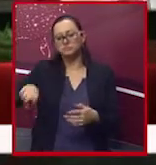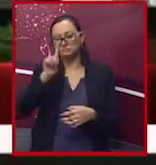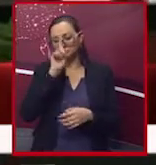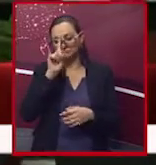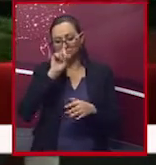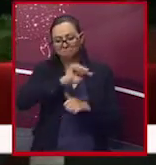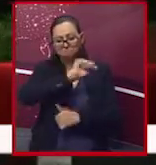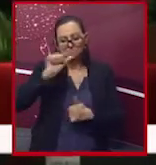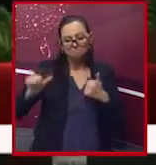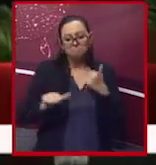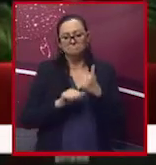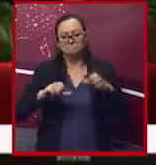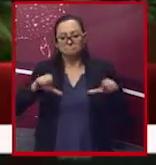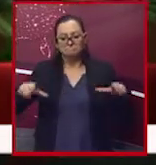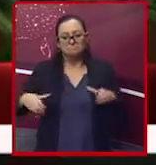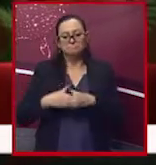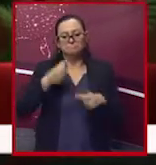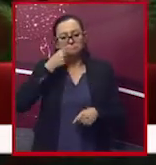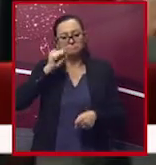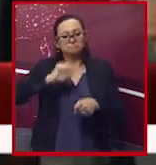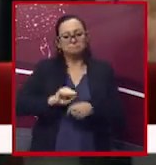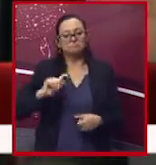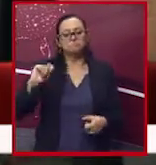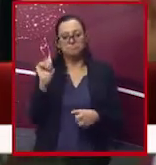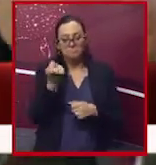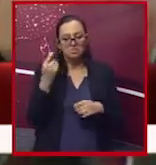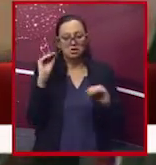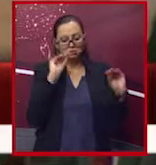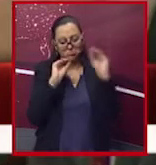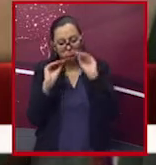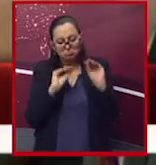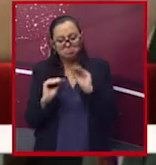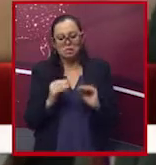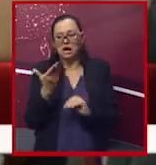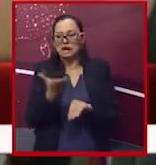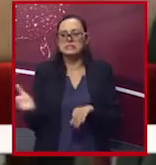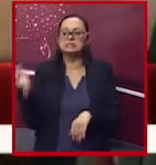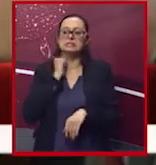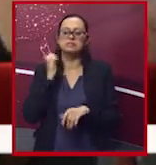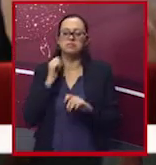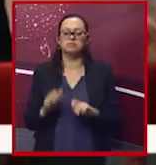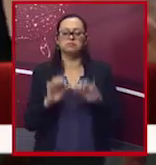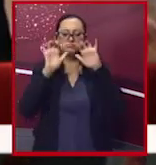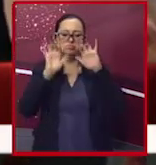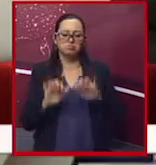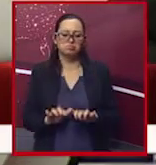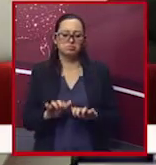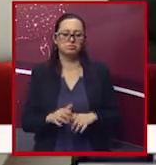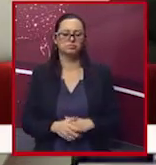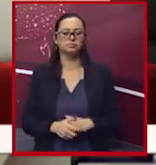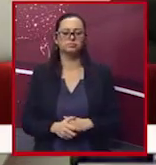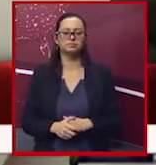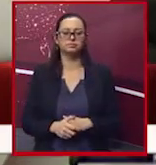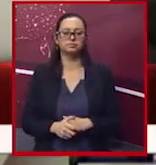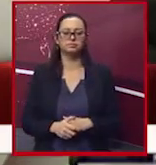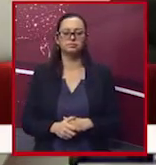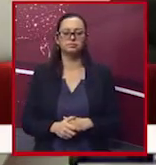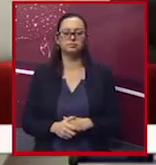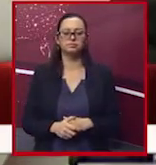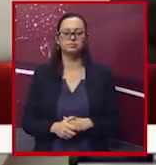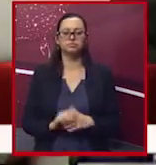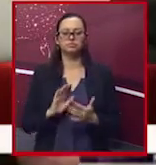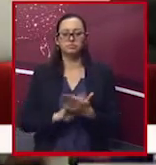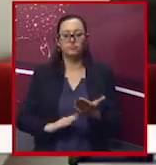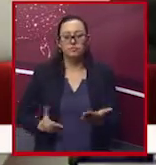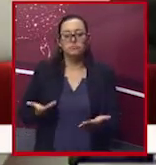secretarías técnicas de las comisiones involucradas busquen integrar las observaciones de los senadores en un solo documento. Propongo que